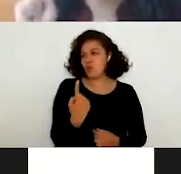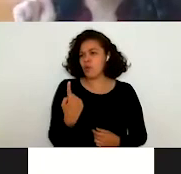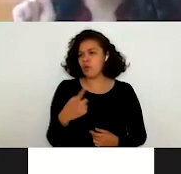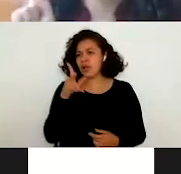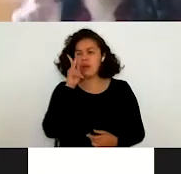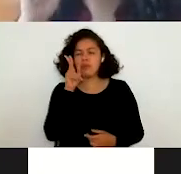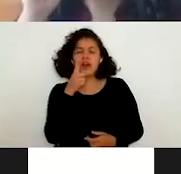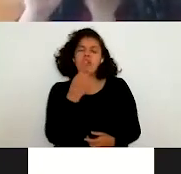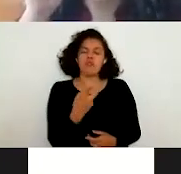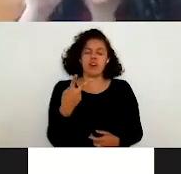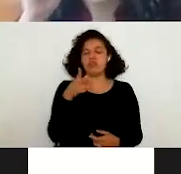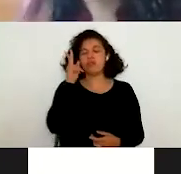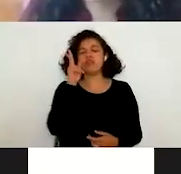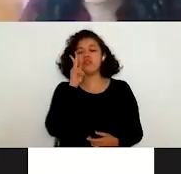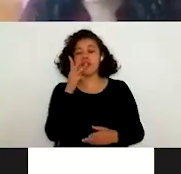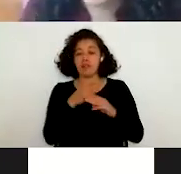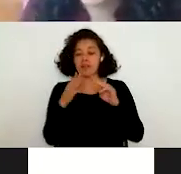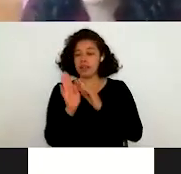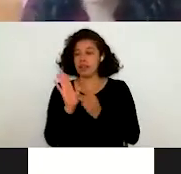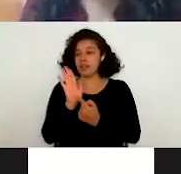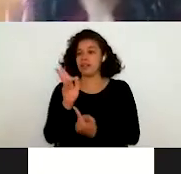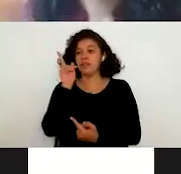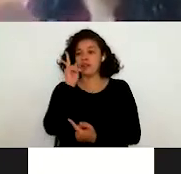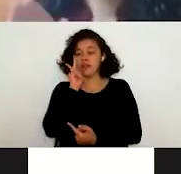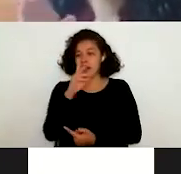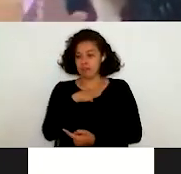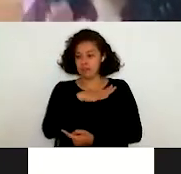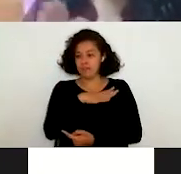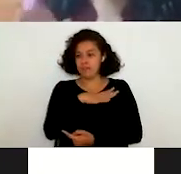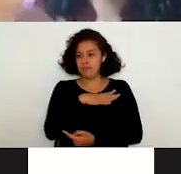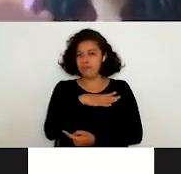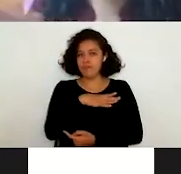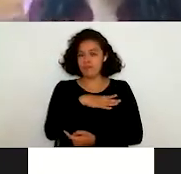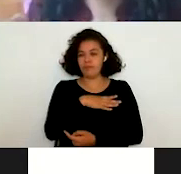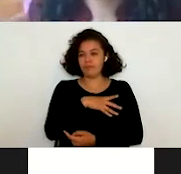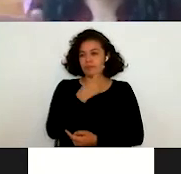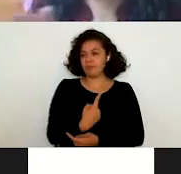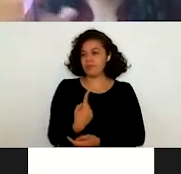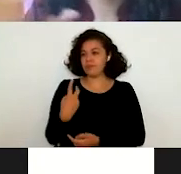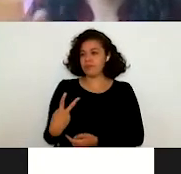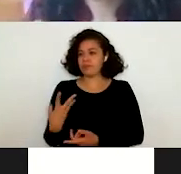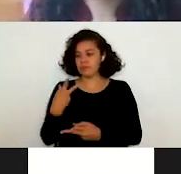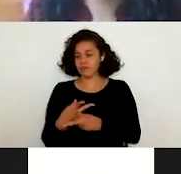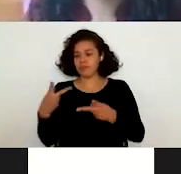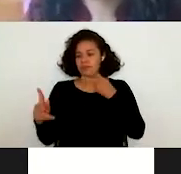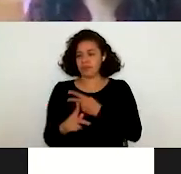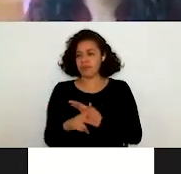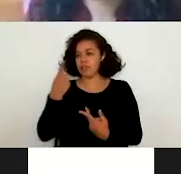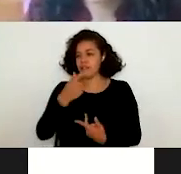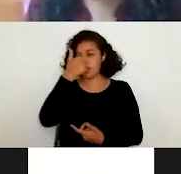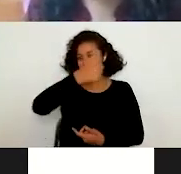dos, ¿no? O sea, si tenemos ese tipo de evidencias, digamos que 1 o 2 productos de cada actividad